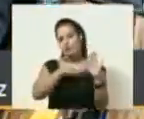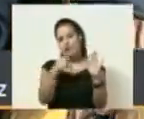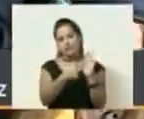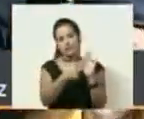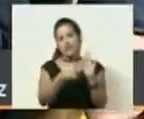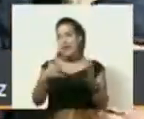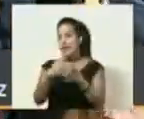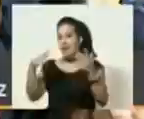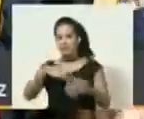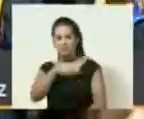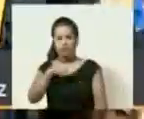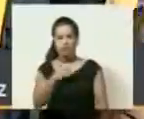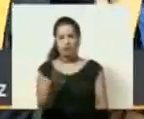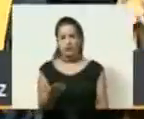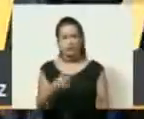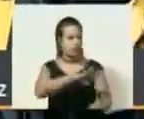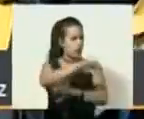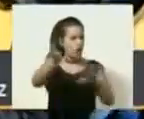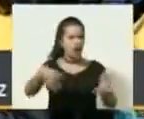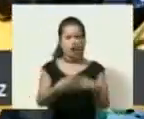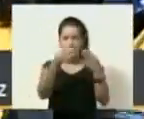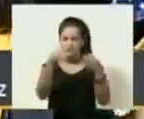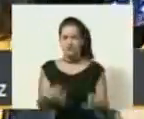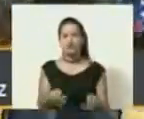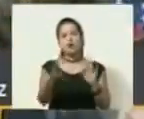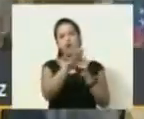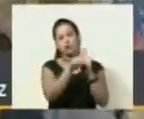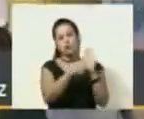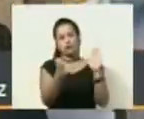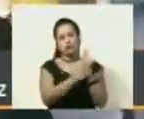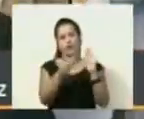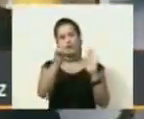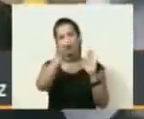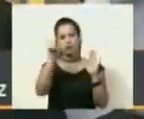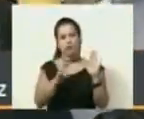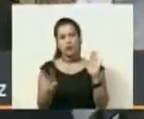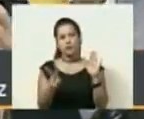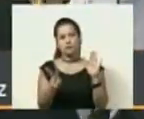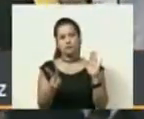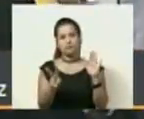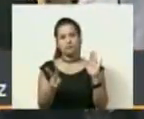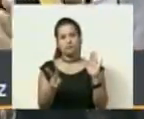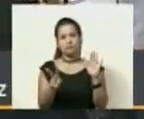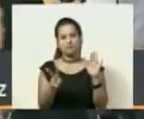grandes misiones. Van a estar en la Constitución de la República.